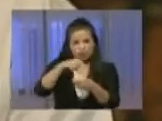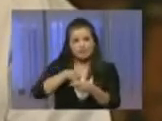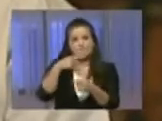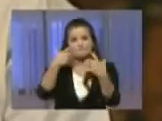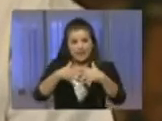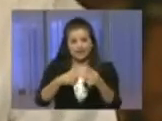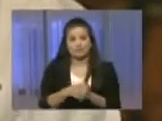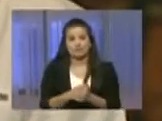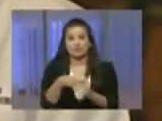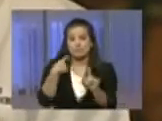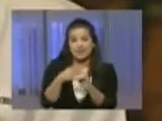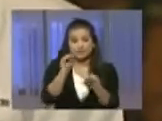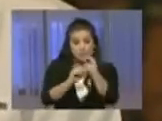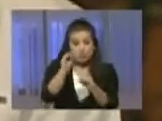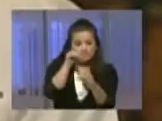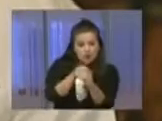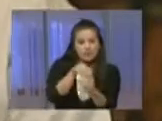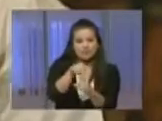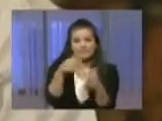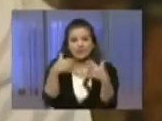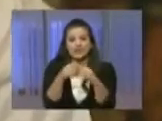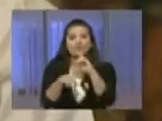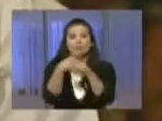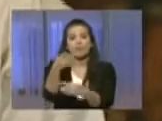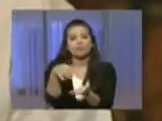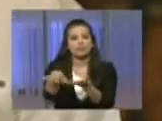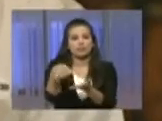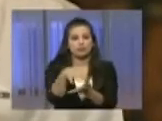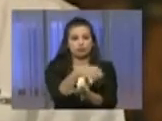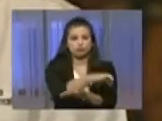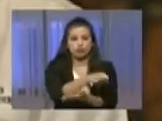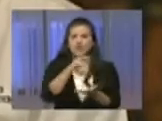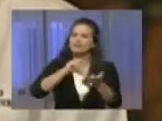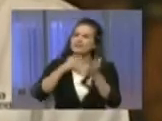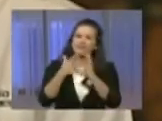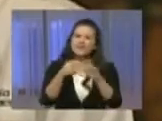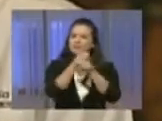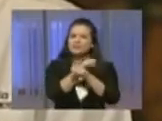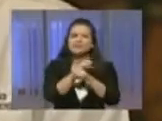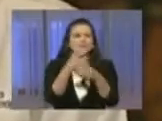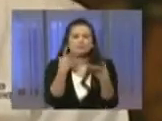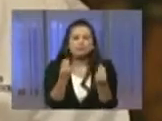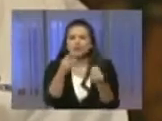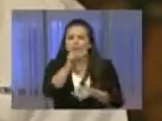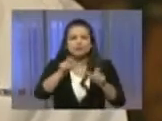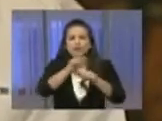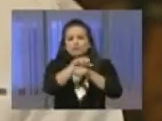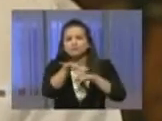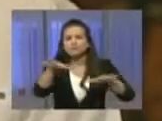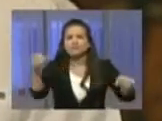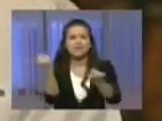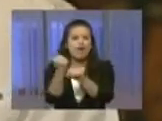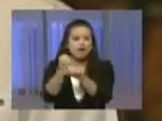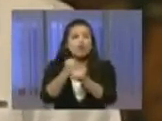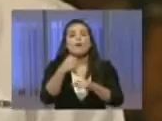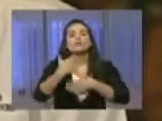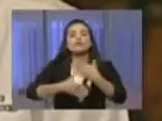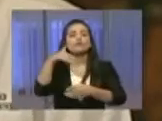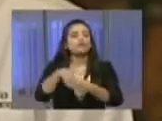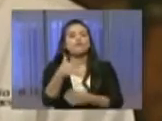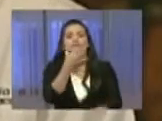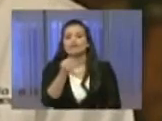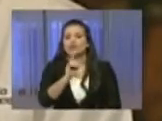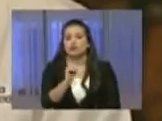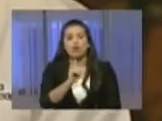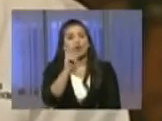las máquinas electorales y luego la distribución es decir implica el despliegue de cientos de miles de personas en un proceso que realmente